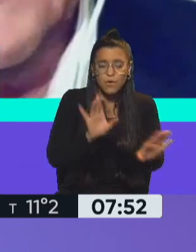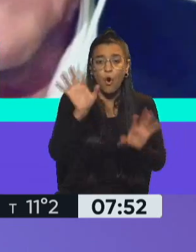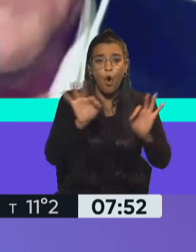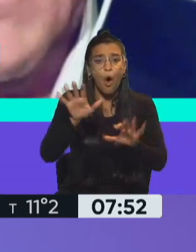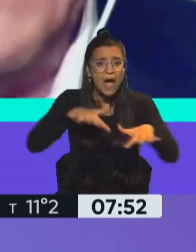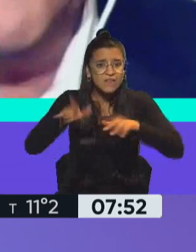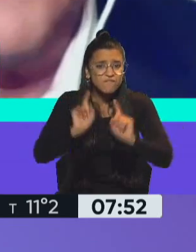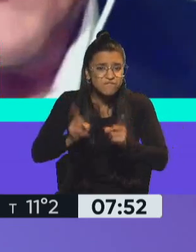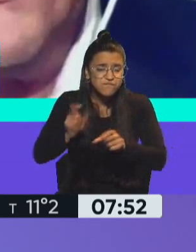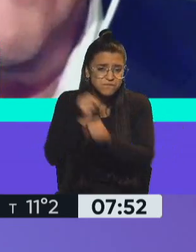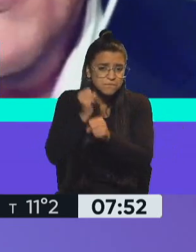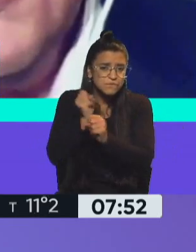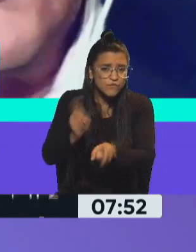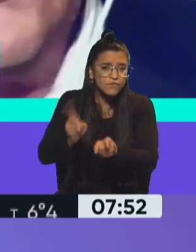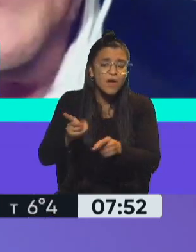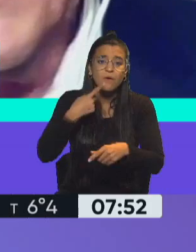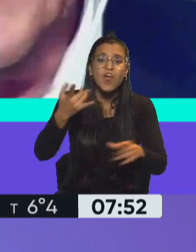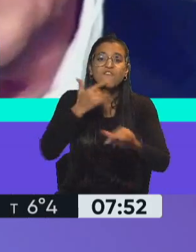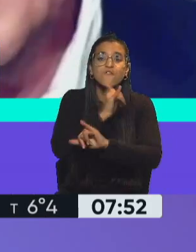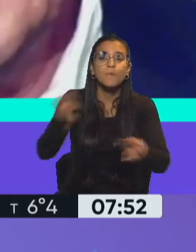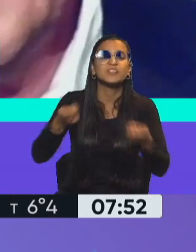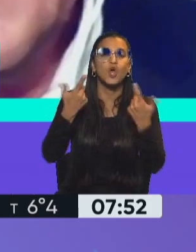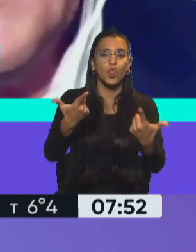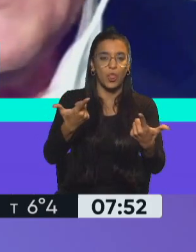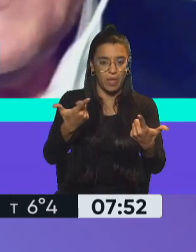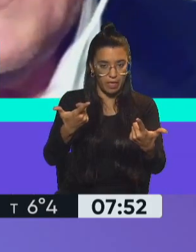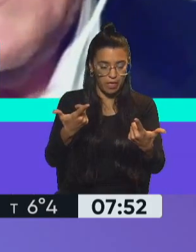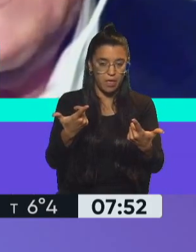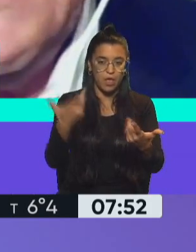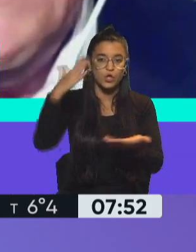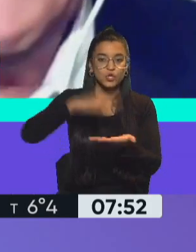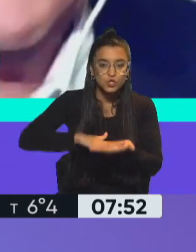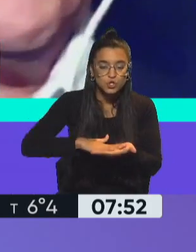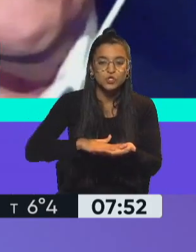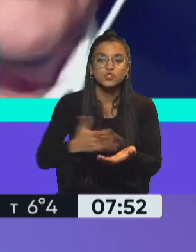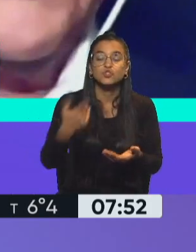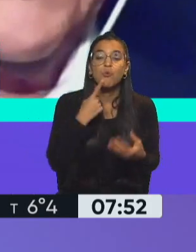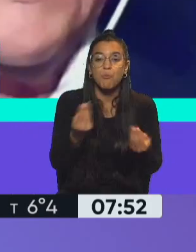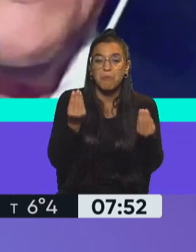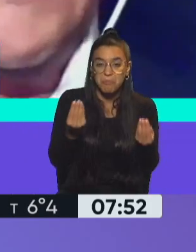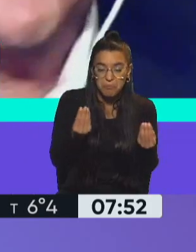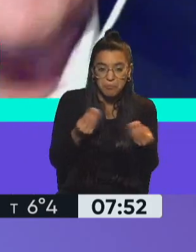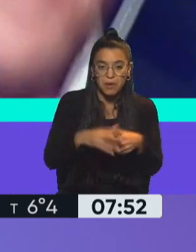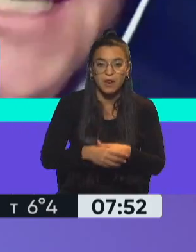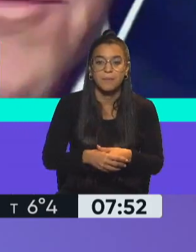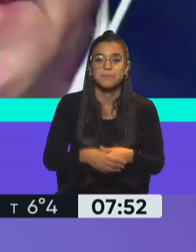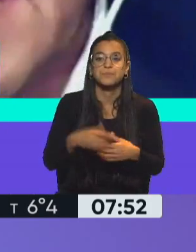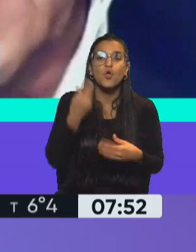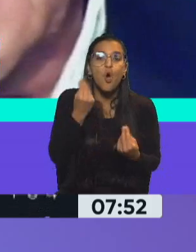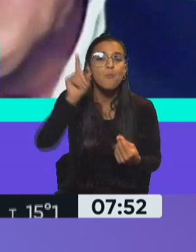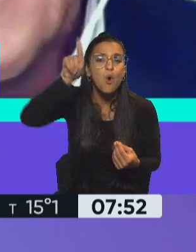actividad den la información sobre el destino y la